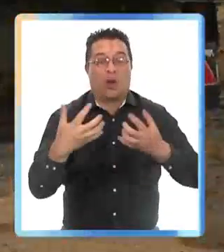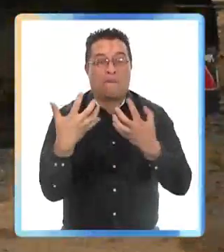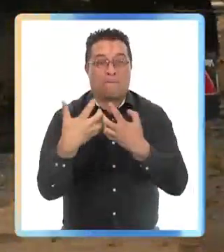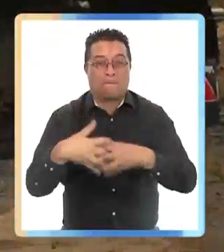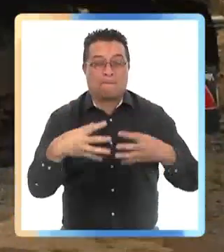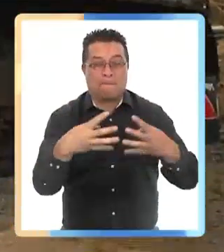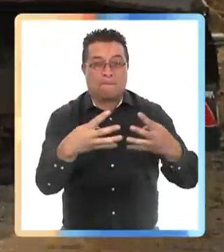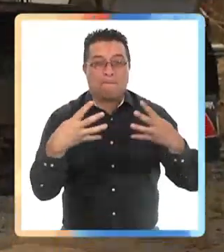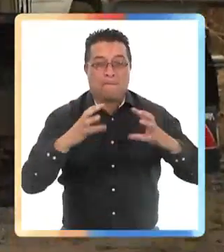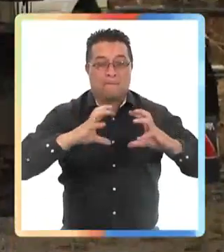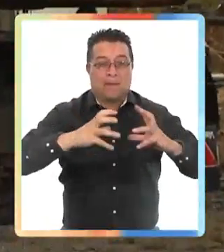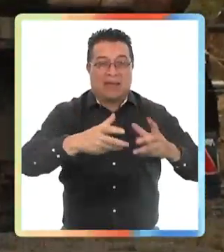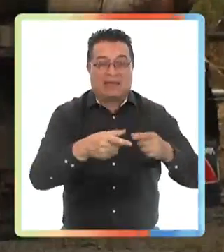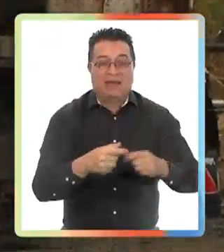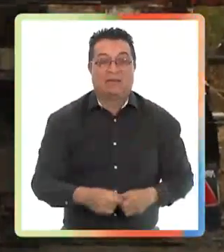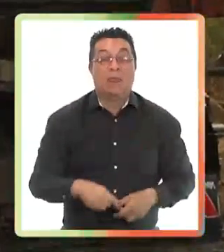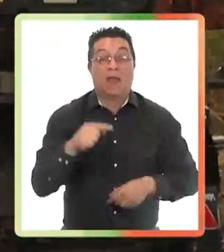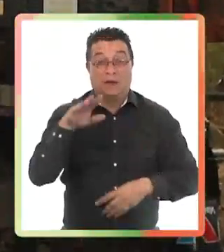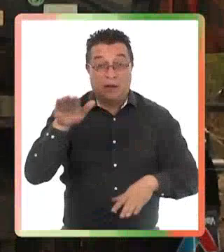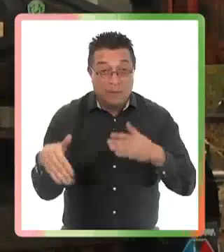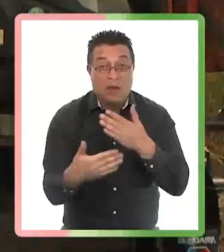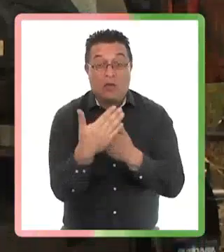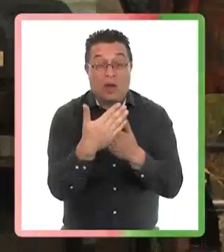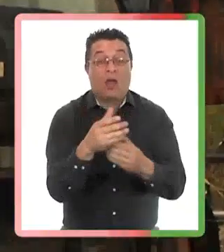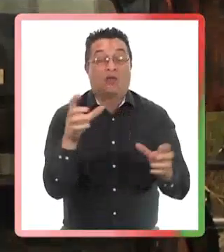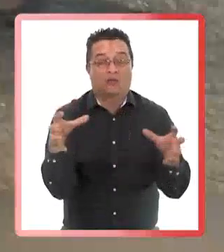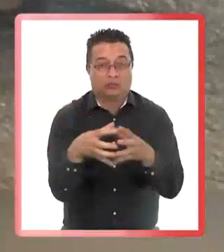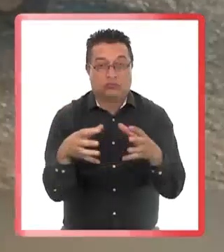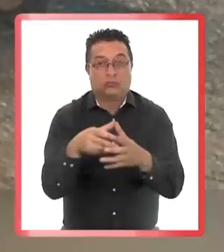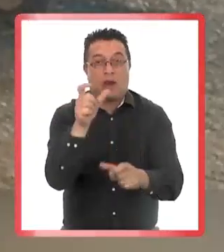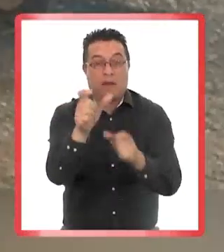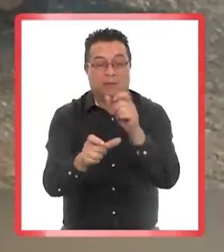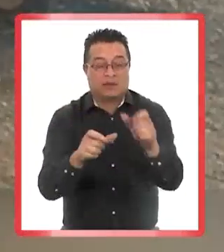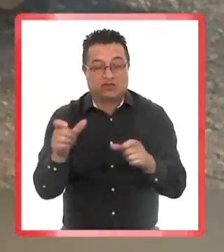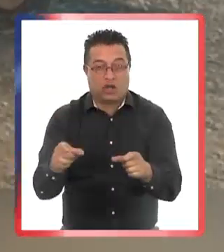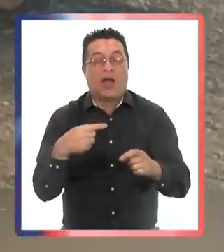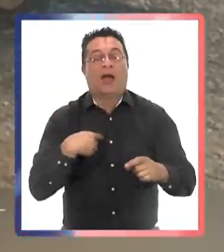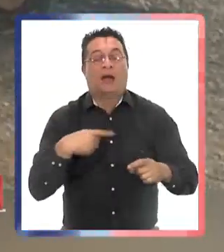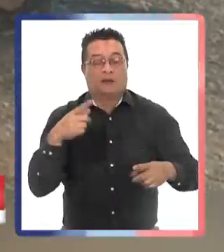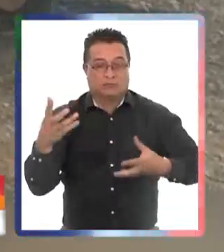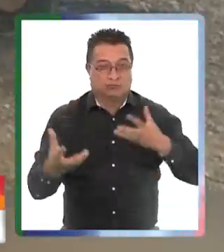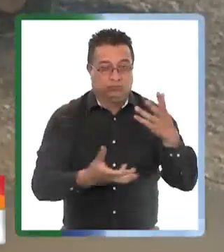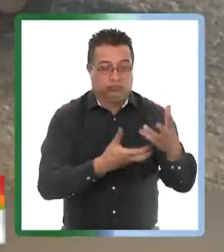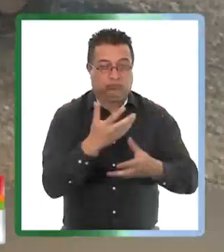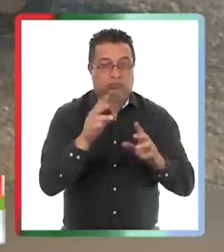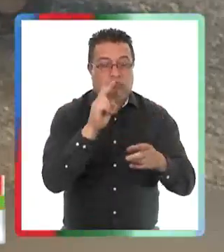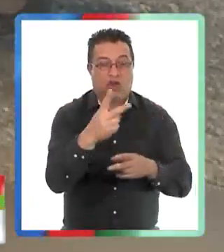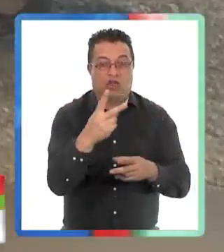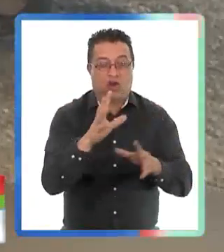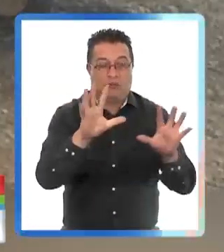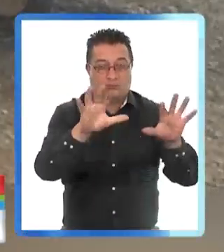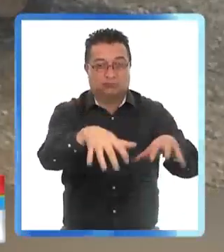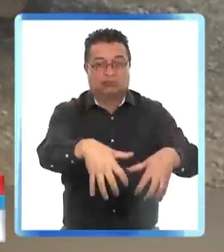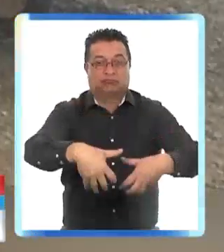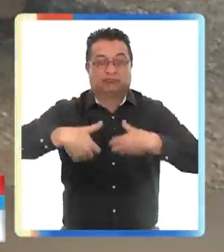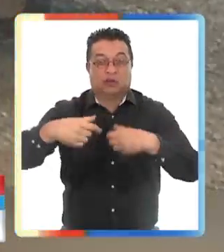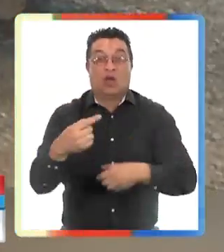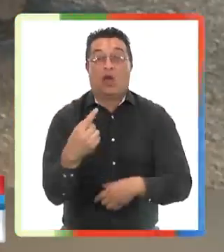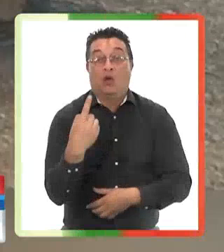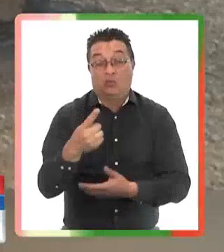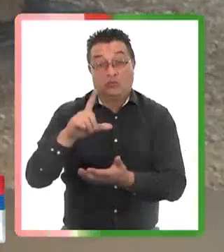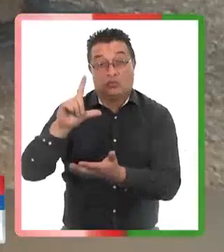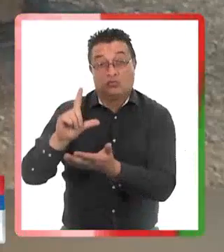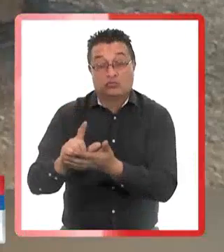Lautaro. Los autores del atentado quemaron 2 máquinas. En horas de la madrugada, un grupo indeterminado de sujetos